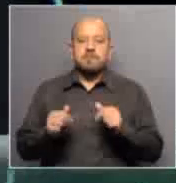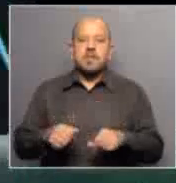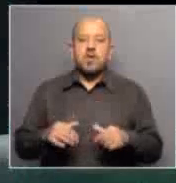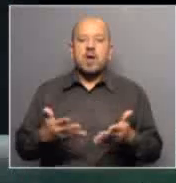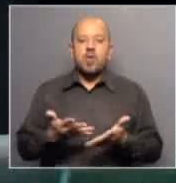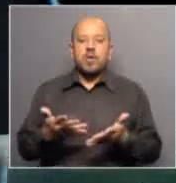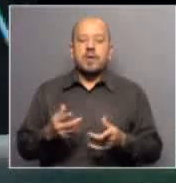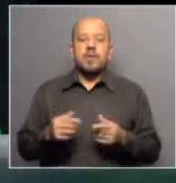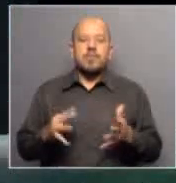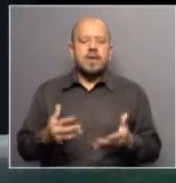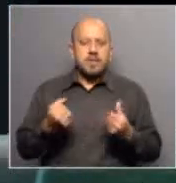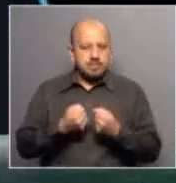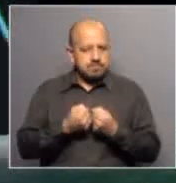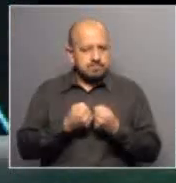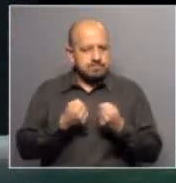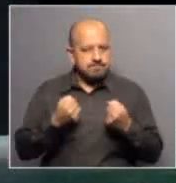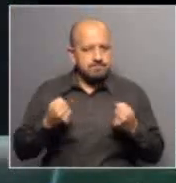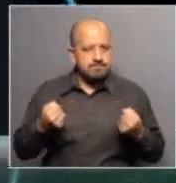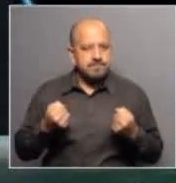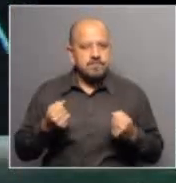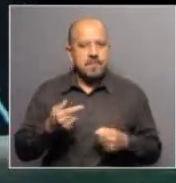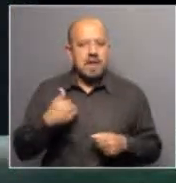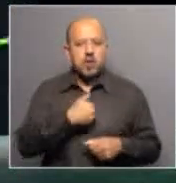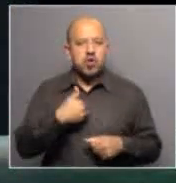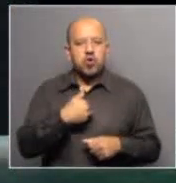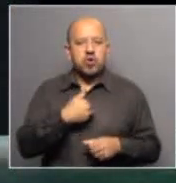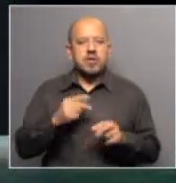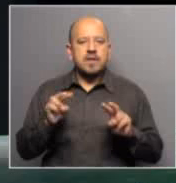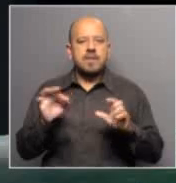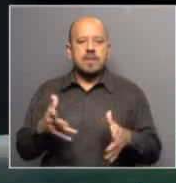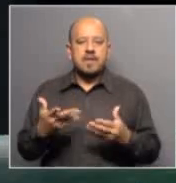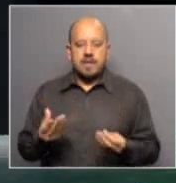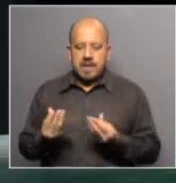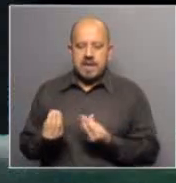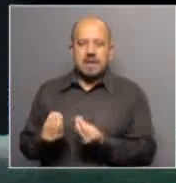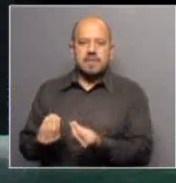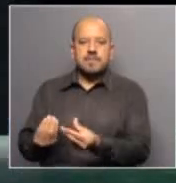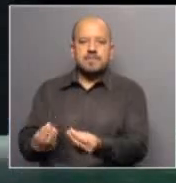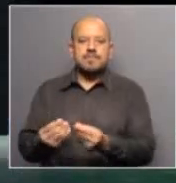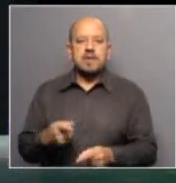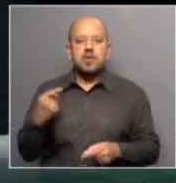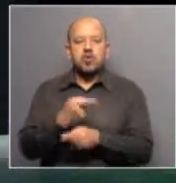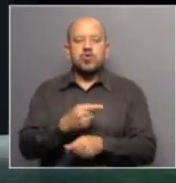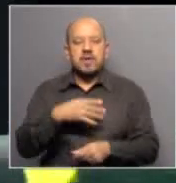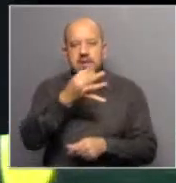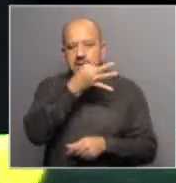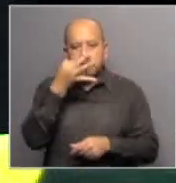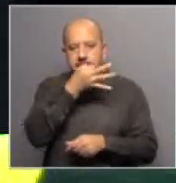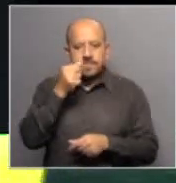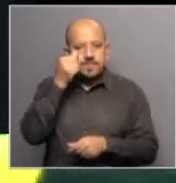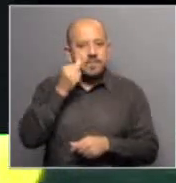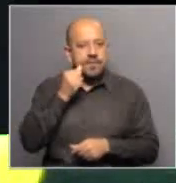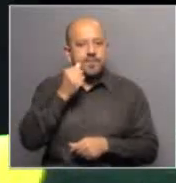Bloque de La Letra Chica y para profundizar aún más en el rol del autocultivo y de los clubes canábicos en el combate al narcotráfico, vamos a recibir